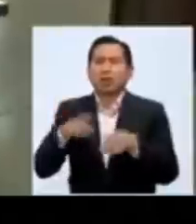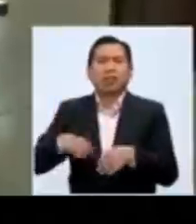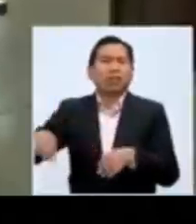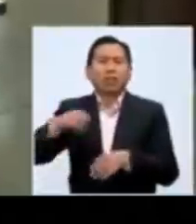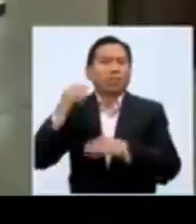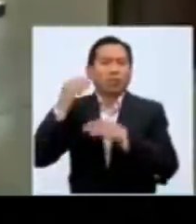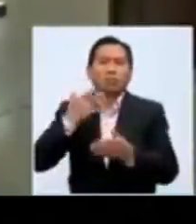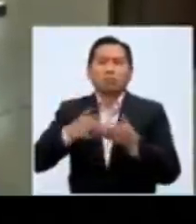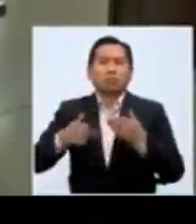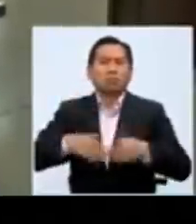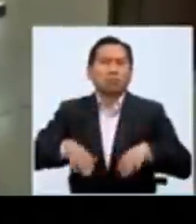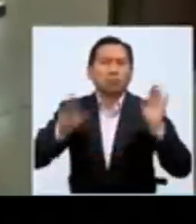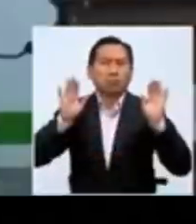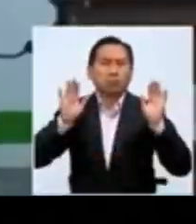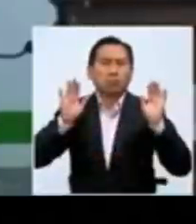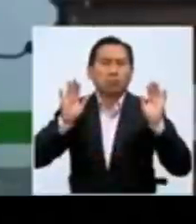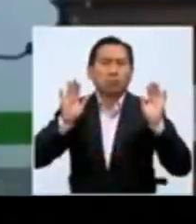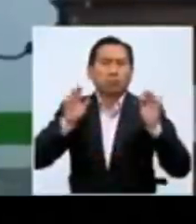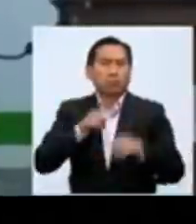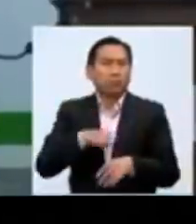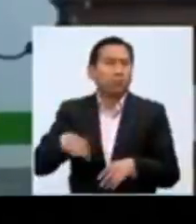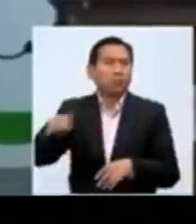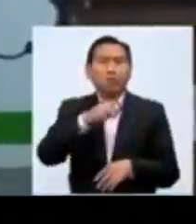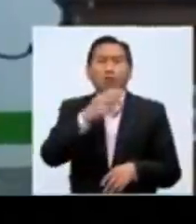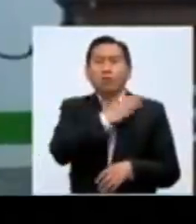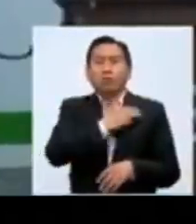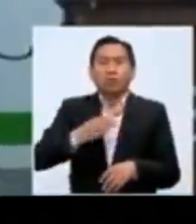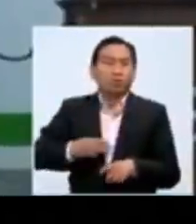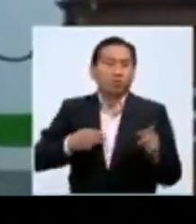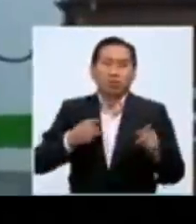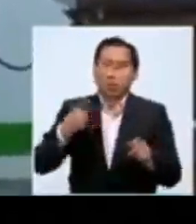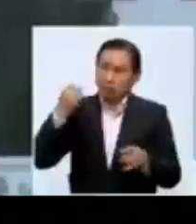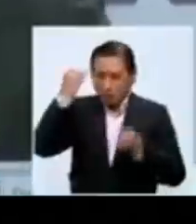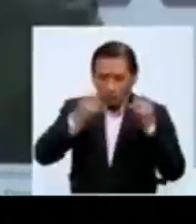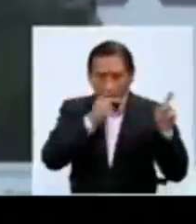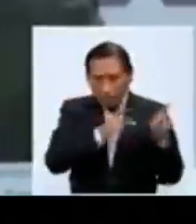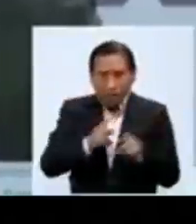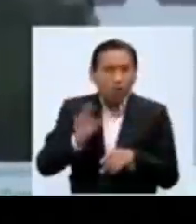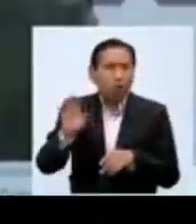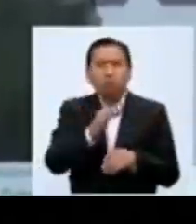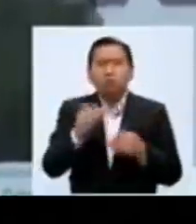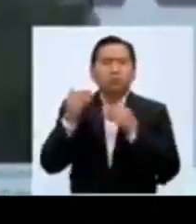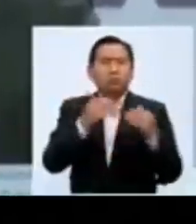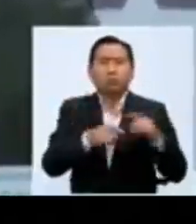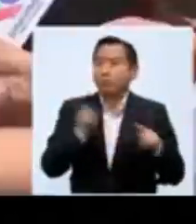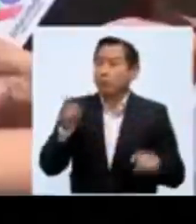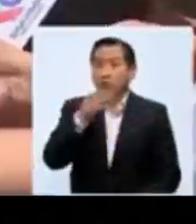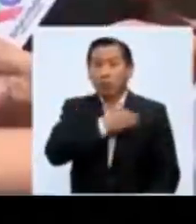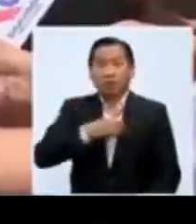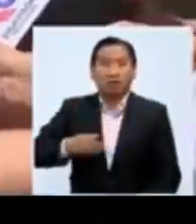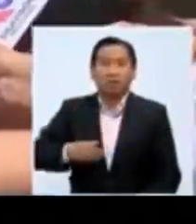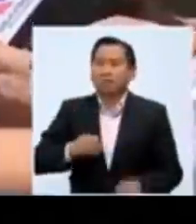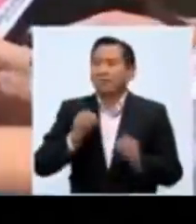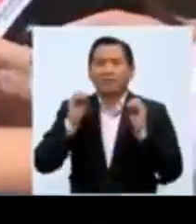Santa Cruz a su suerte. Y seguramente los municipios también están planificando de alguna otra manera. Pero la gobernación, nada. No hemos